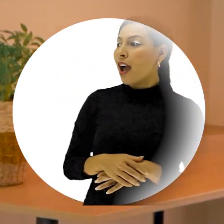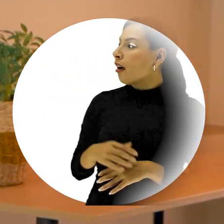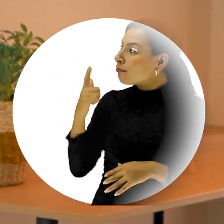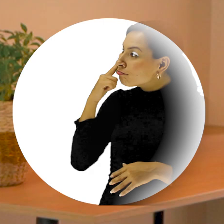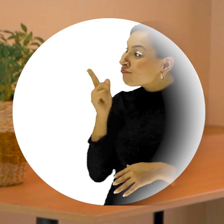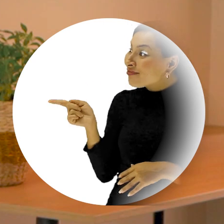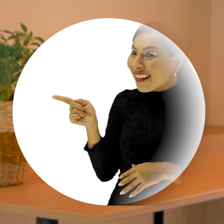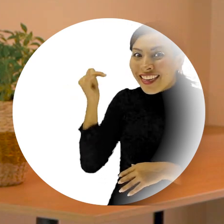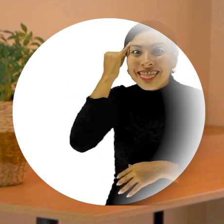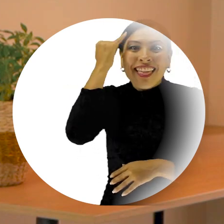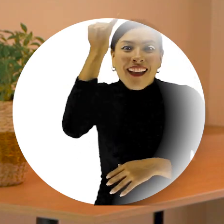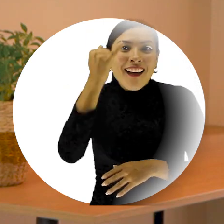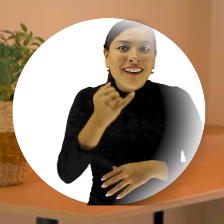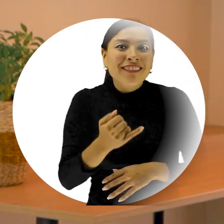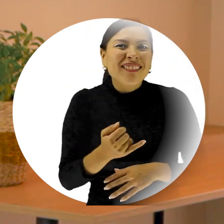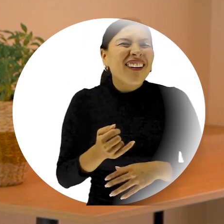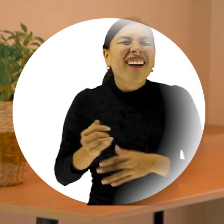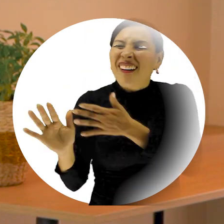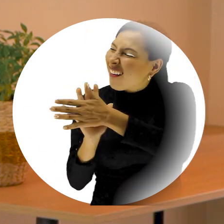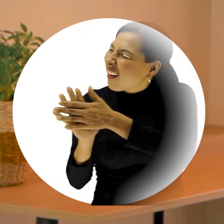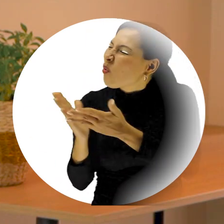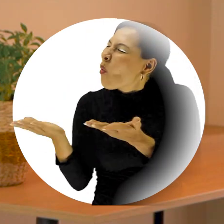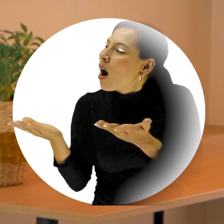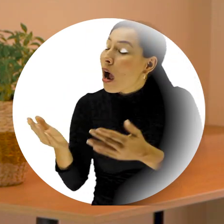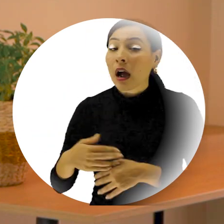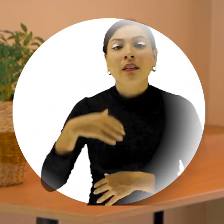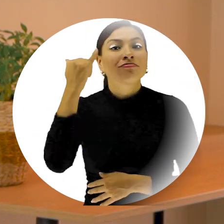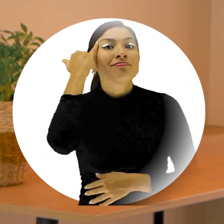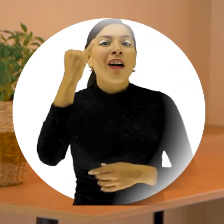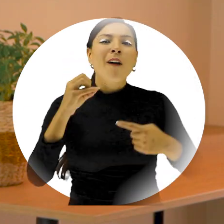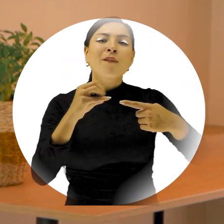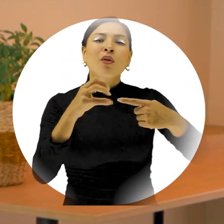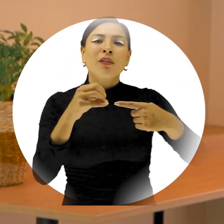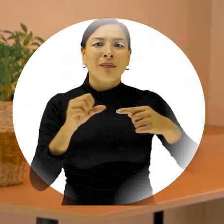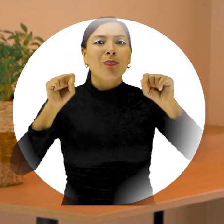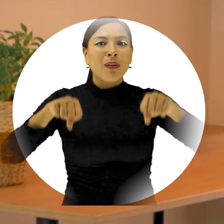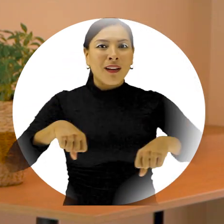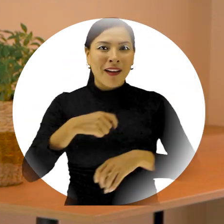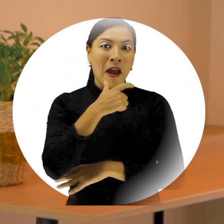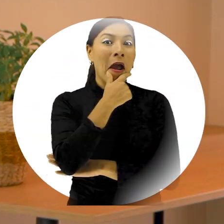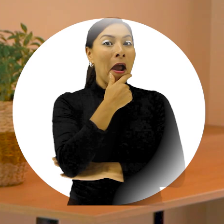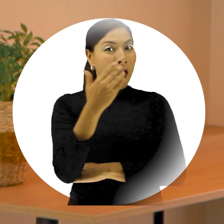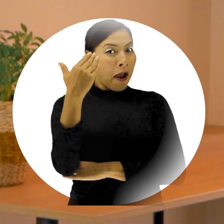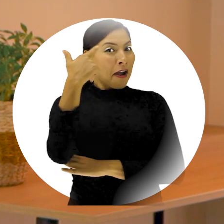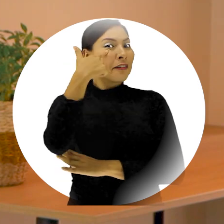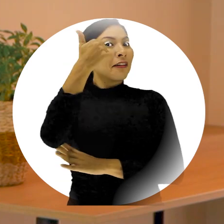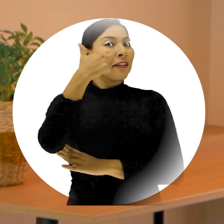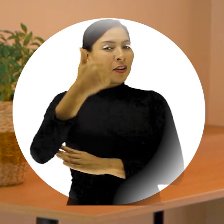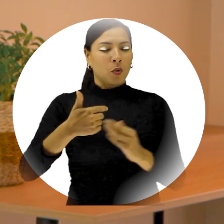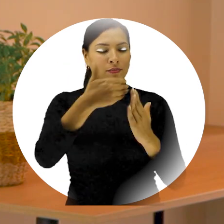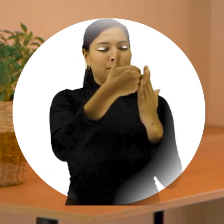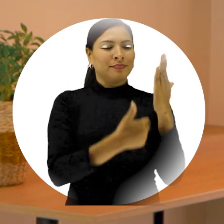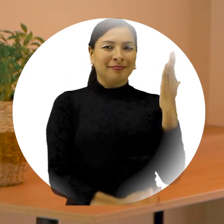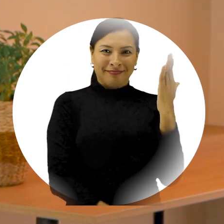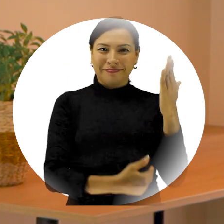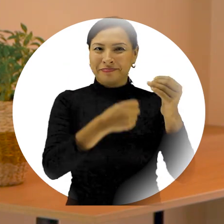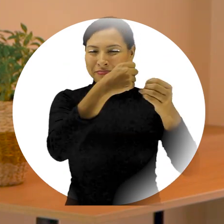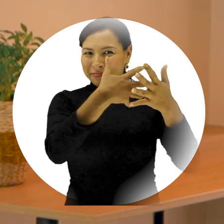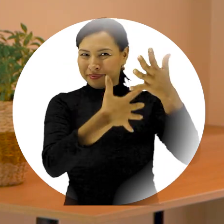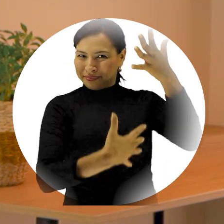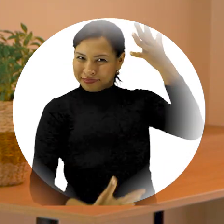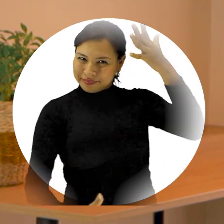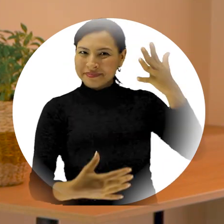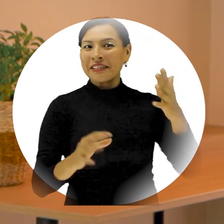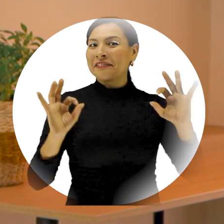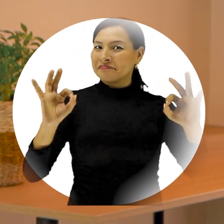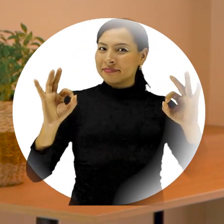idea, hicimos un forms en donde teníamos como todas las preguntas que queríamos hacerle a la persona para que no se nos pasara ninguna y sobre todo para